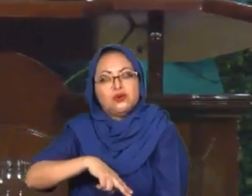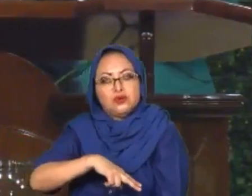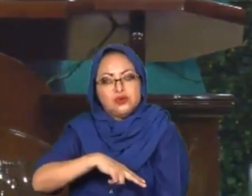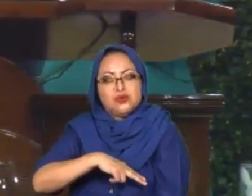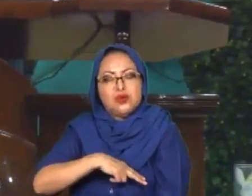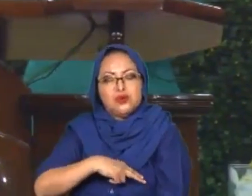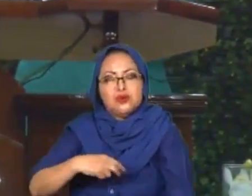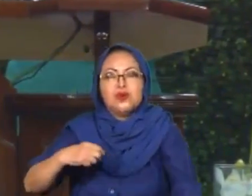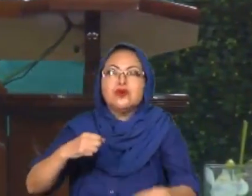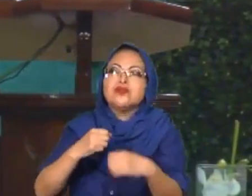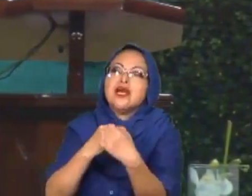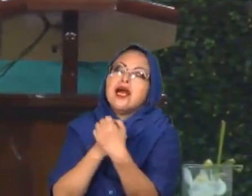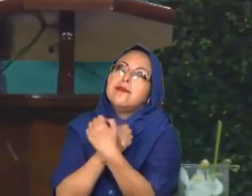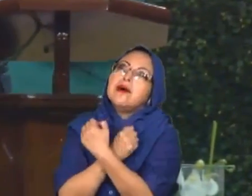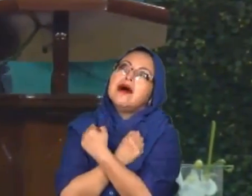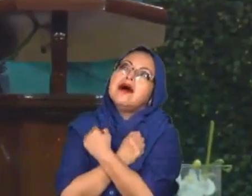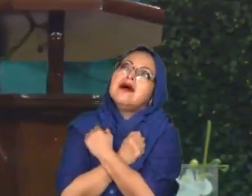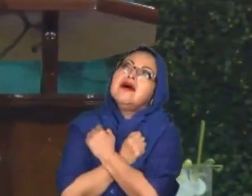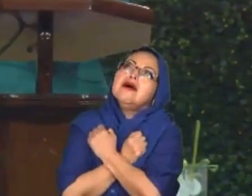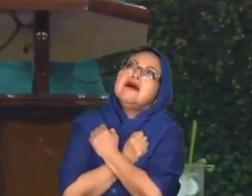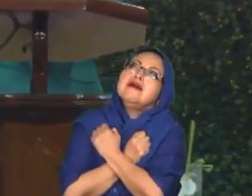Te